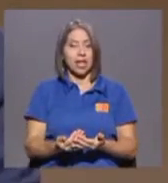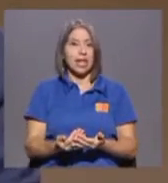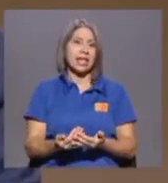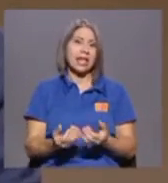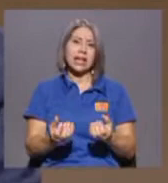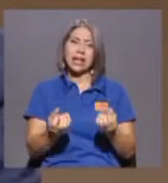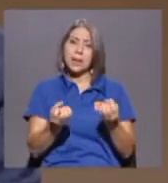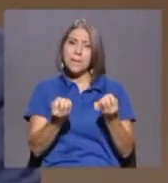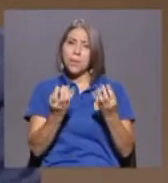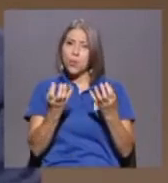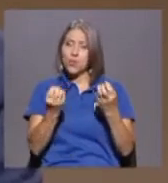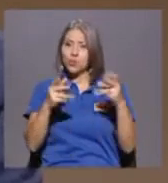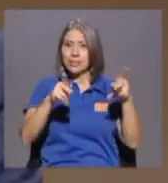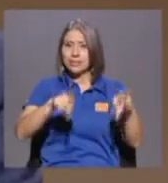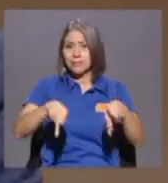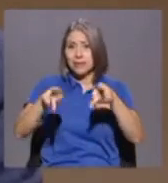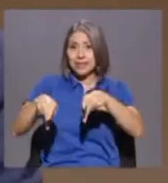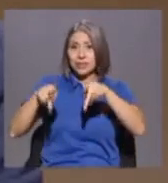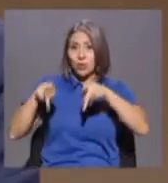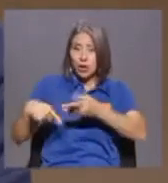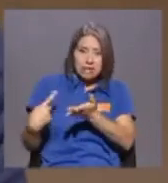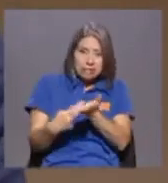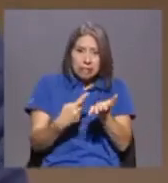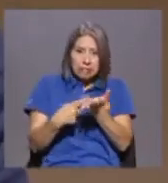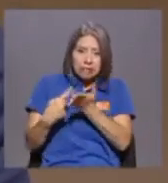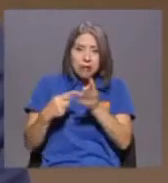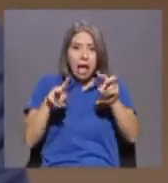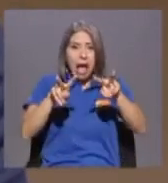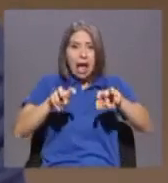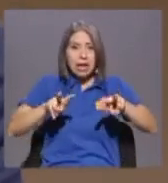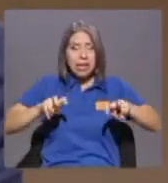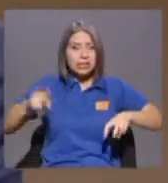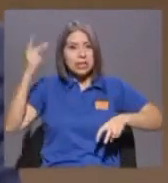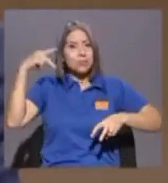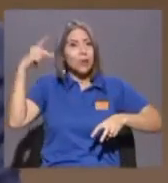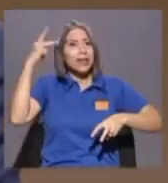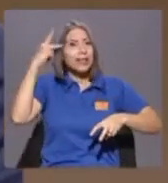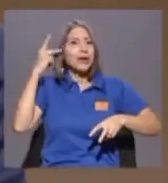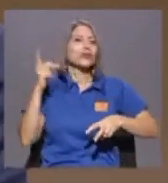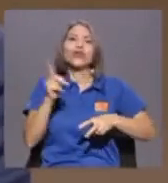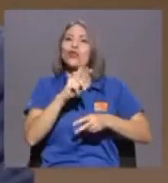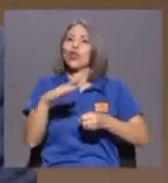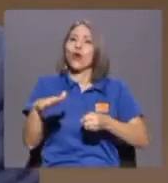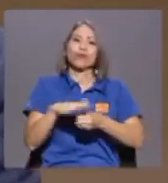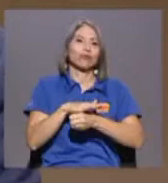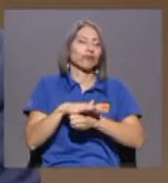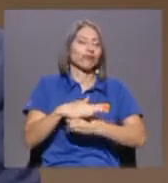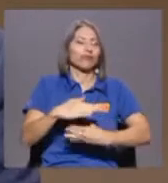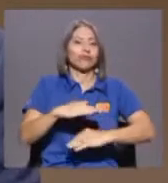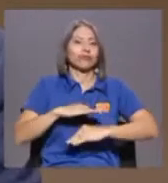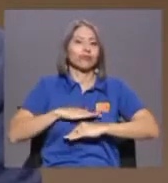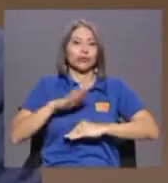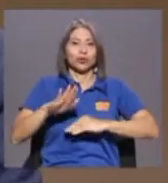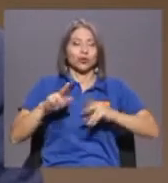muchos de los analistas políticos se quedaron cortos en sus análisis y en sus predicciones.